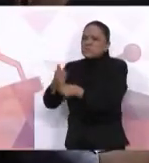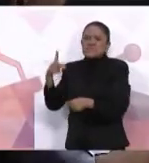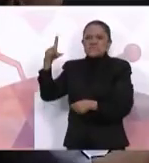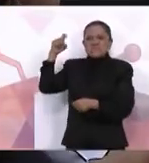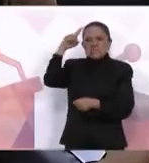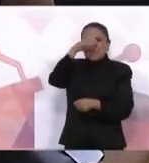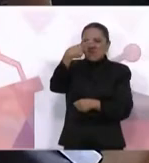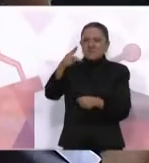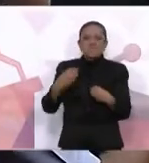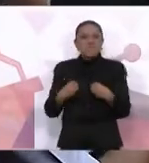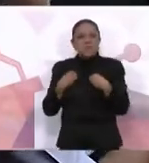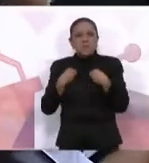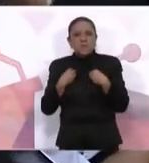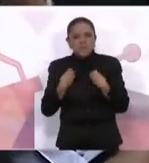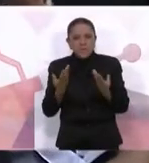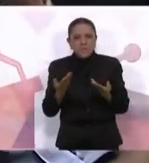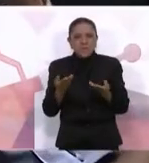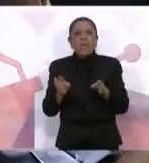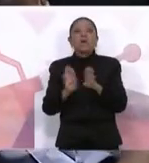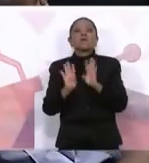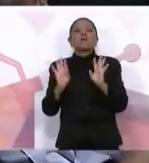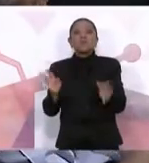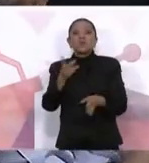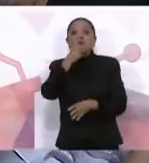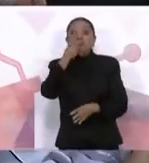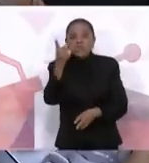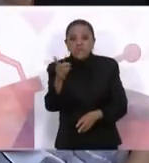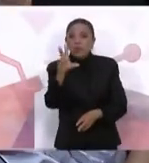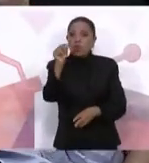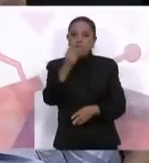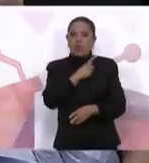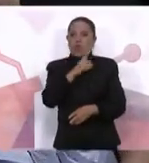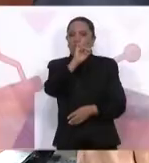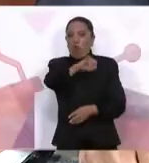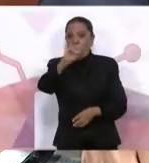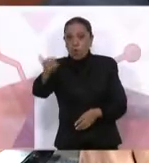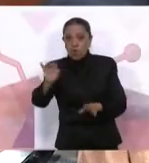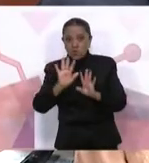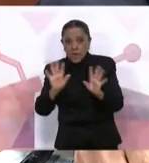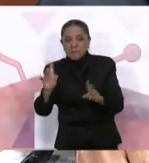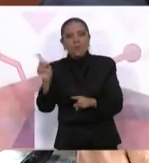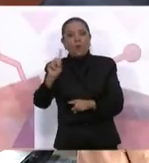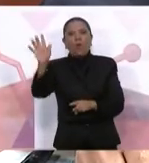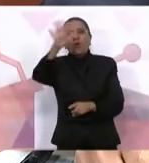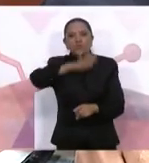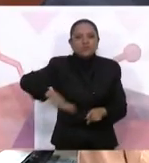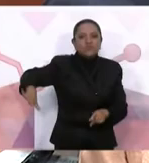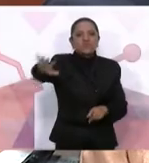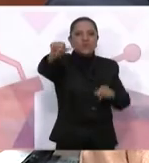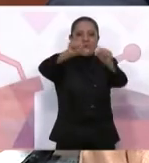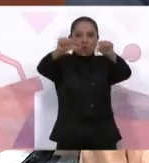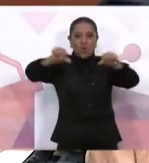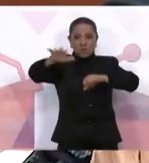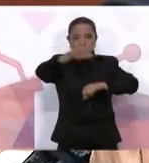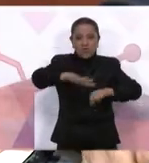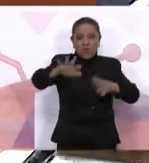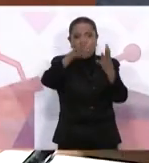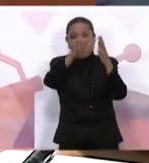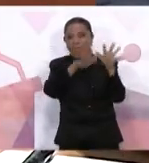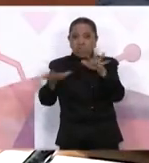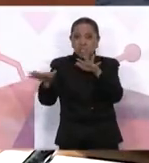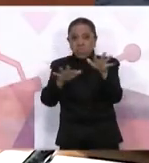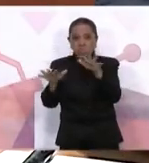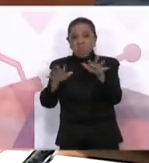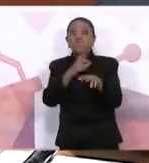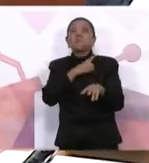como se ya se ha dicho no solamente kohut la sino en toda la zona donde afectó el sismo tenemos pues que trabajar fuertemente para que